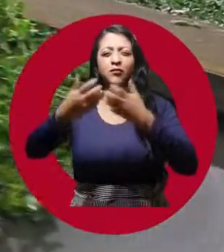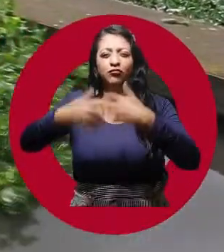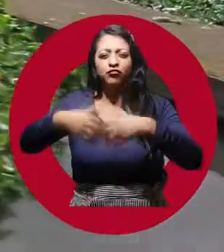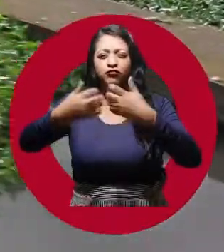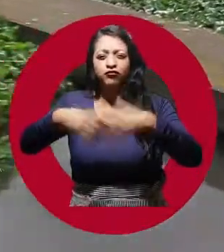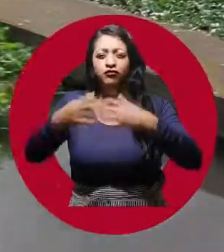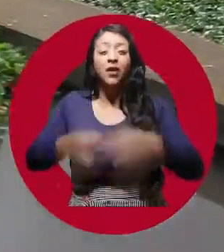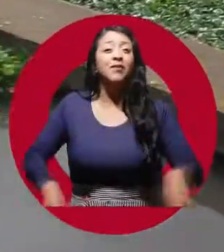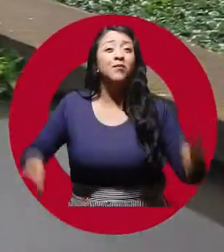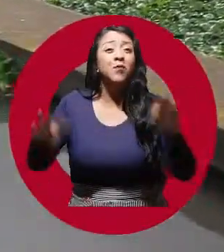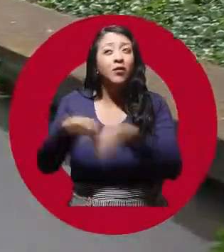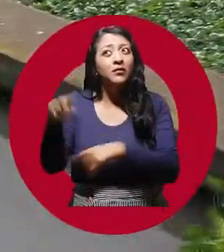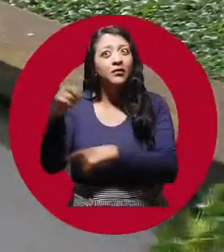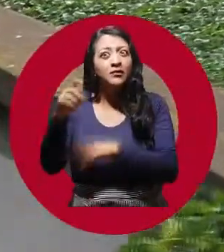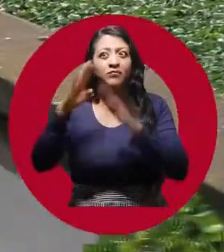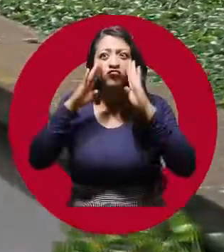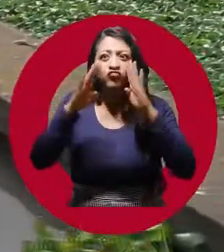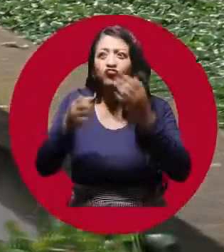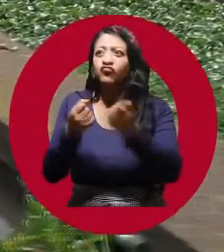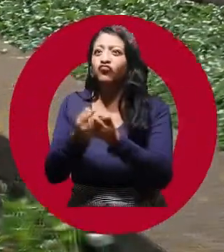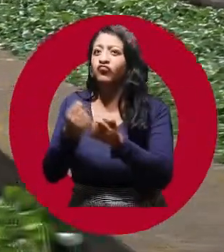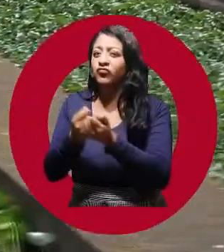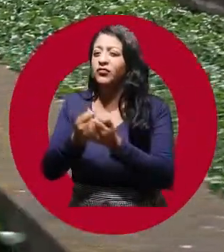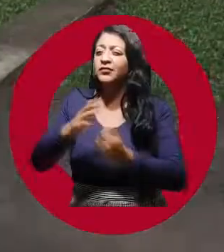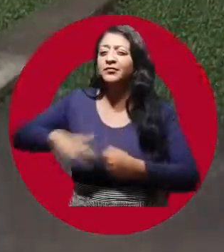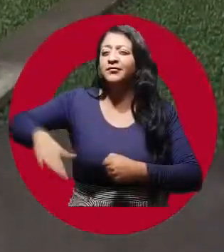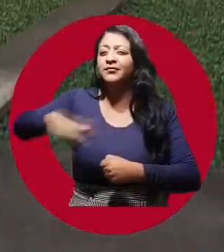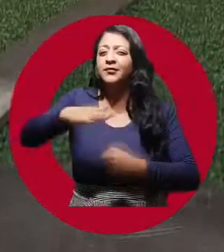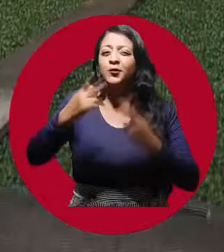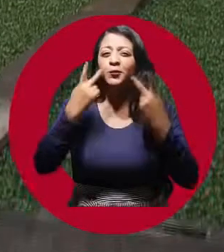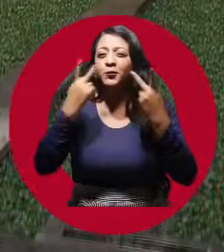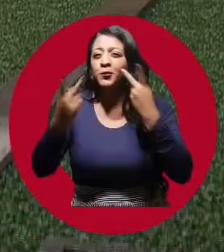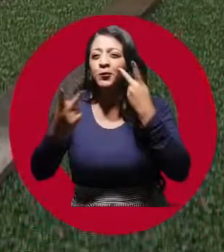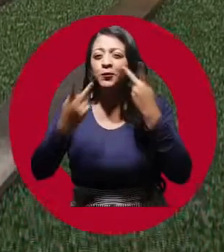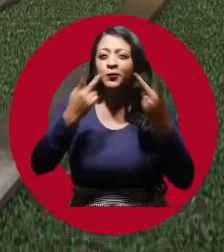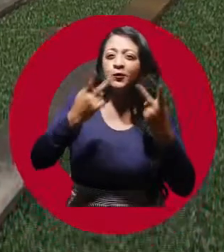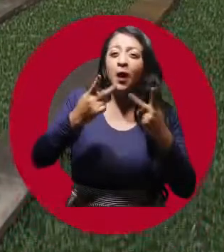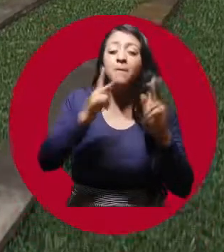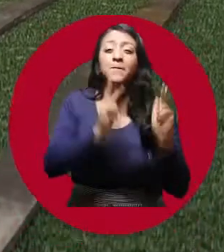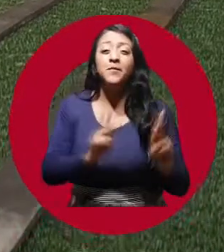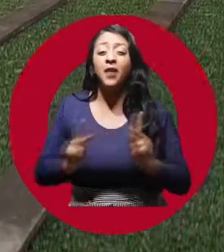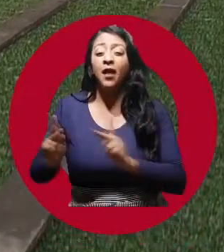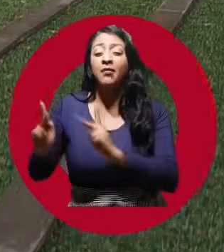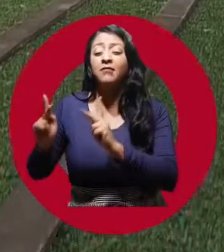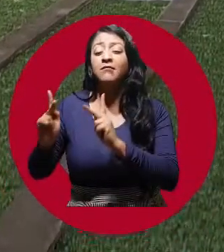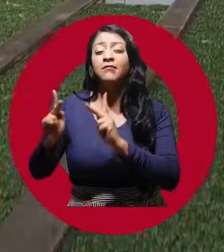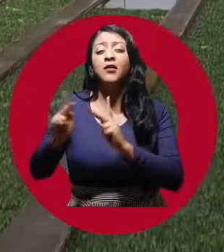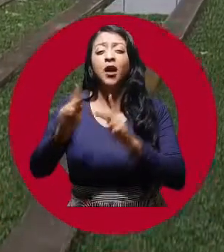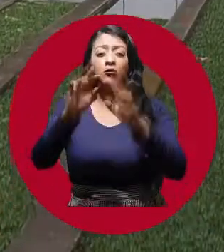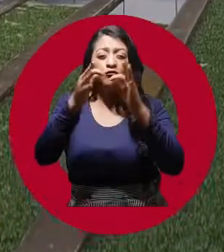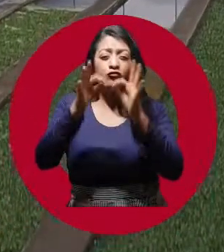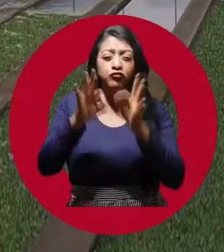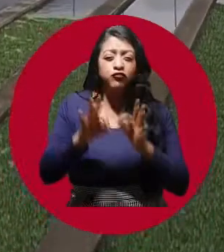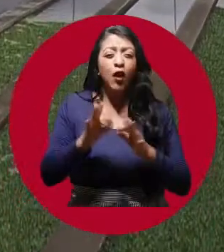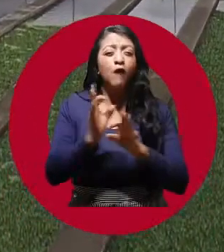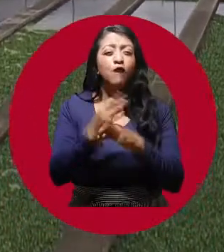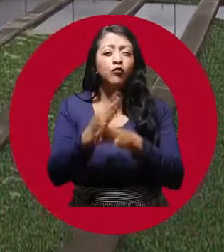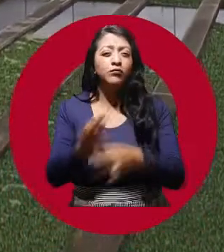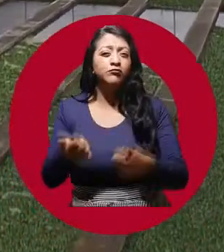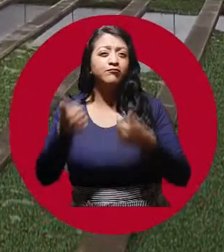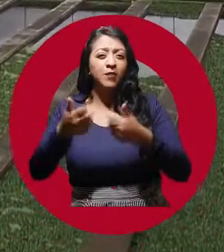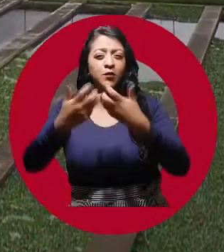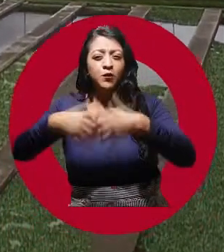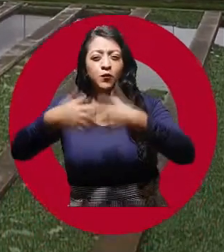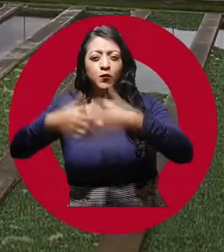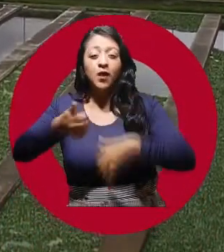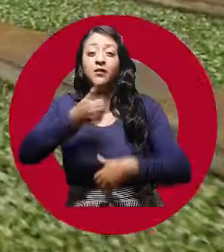para verificar su eficacia, planificar el mantenimiento y chequear el buen funcionamiento de las plantas de tratamiento de aguas residuales. Los técnicos de la